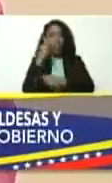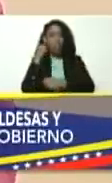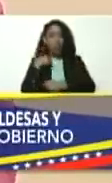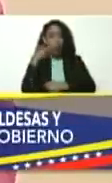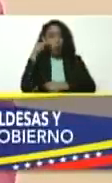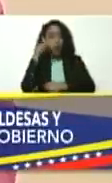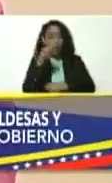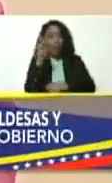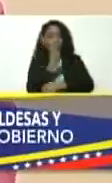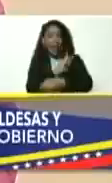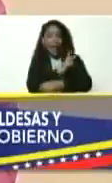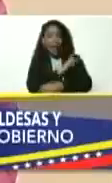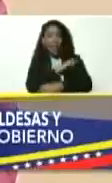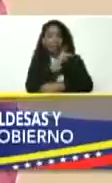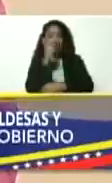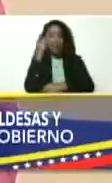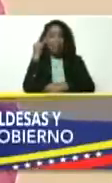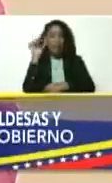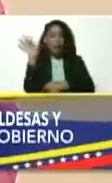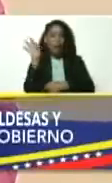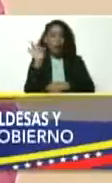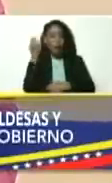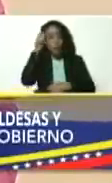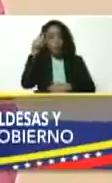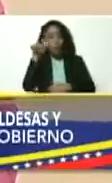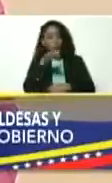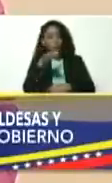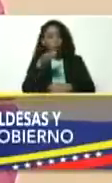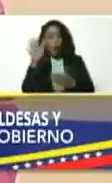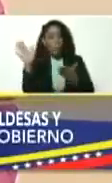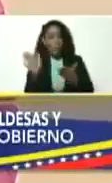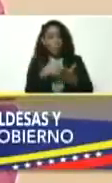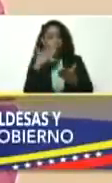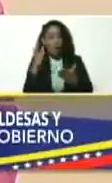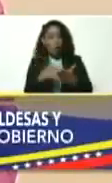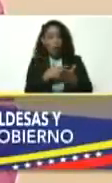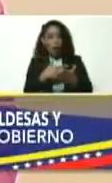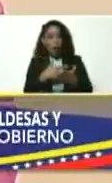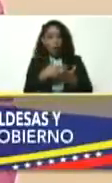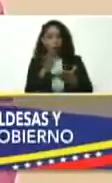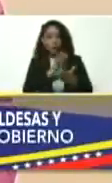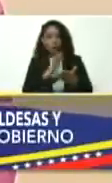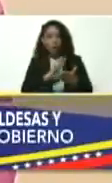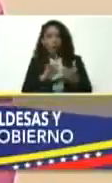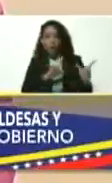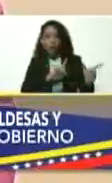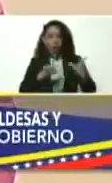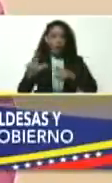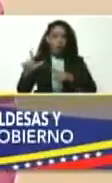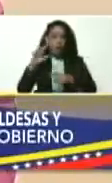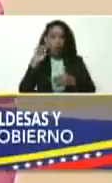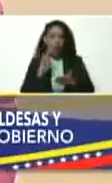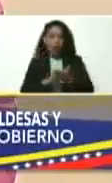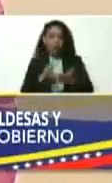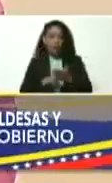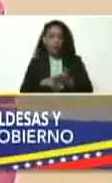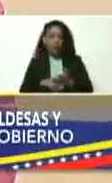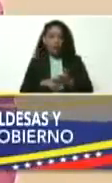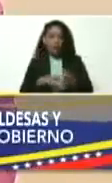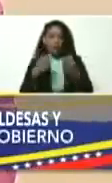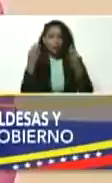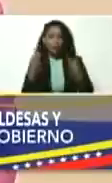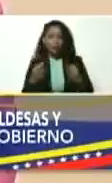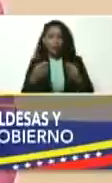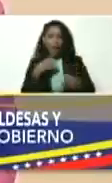jefes y jefas electos por el pueblo con el manual asimilado en su realidad concreta echar